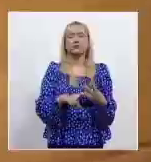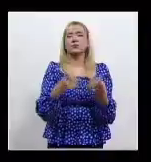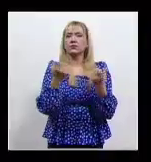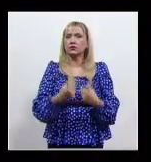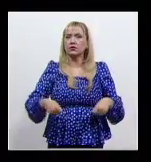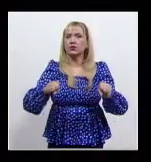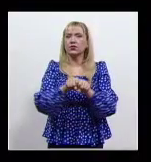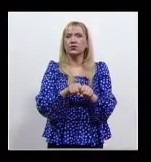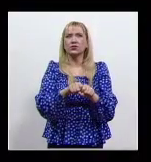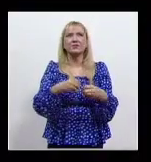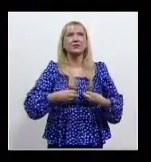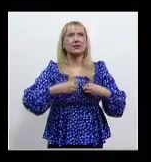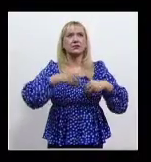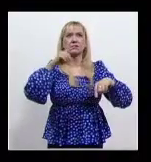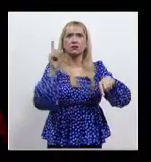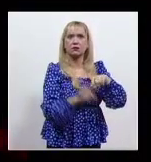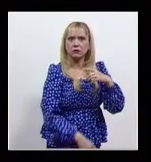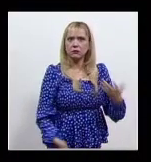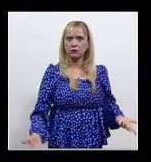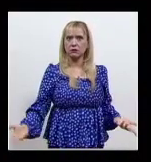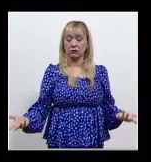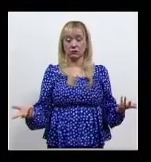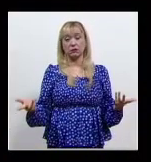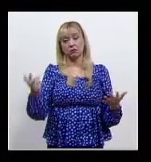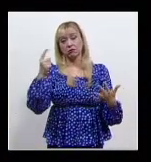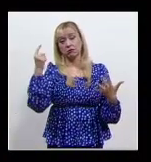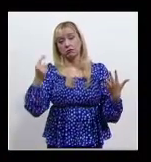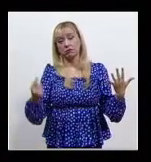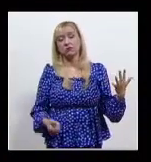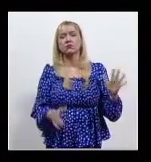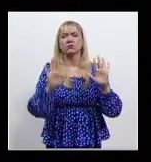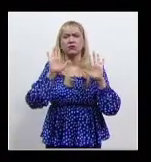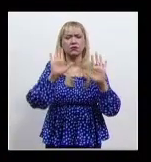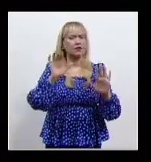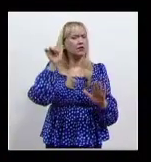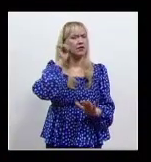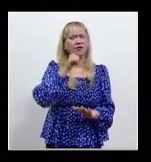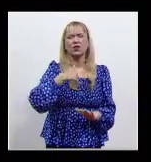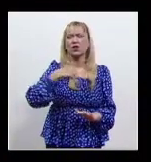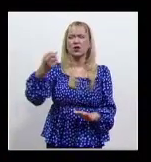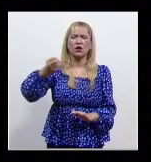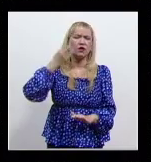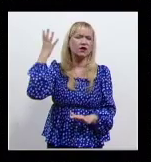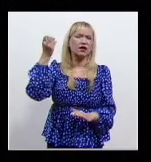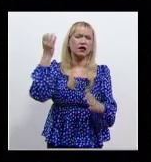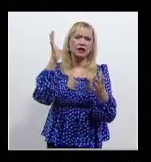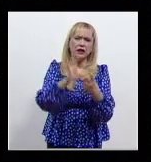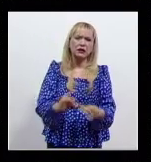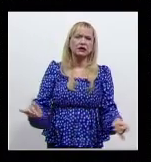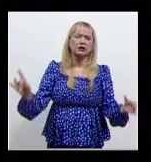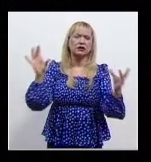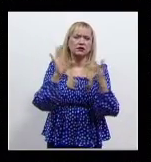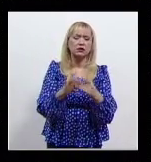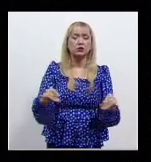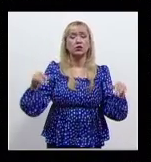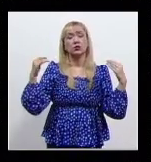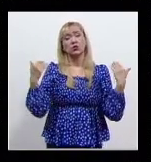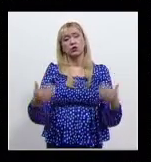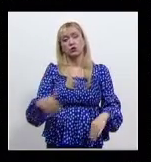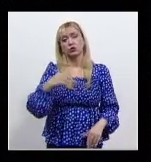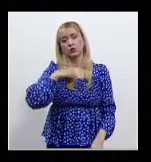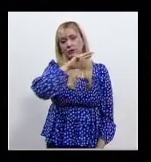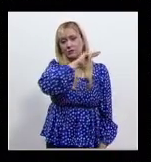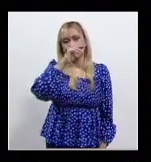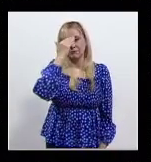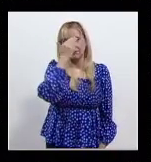otras. Yo por eso siempre, y aquí no va a ser la excepción, en mis conferencias, hago un reconocimiento a